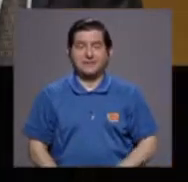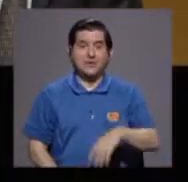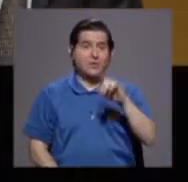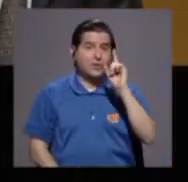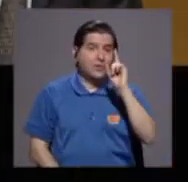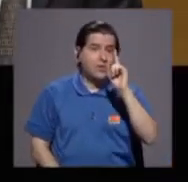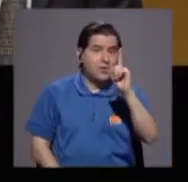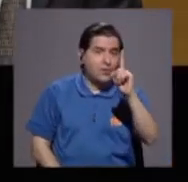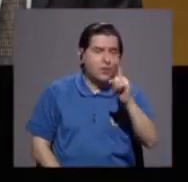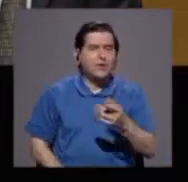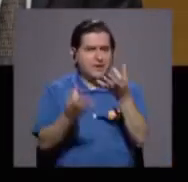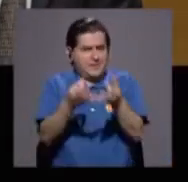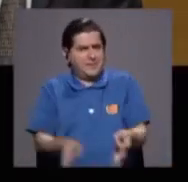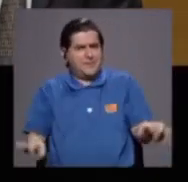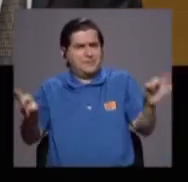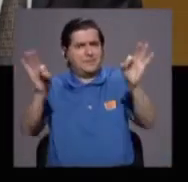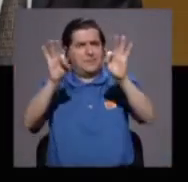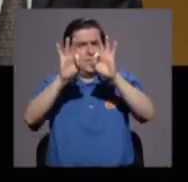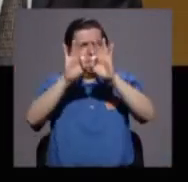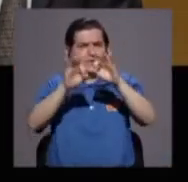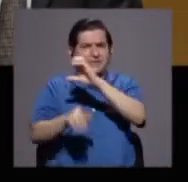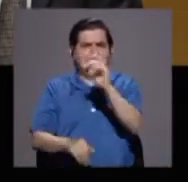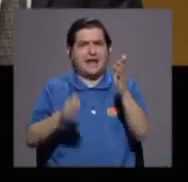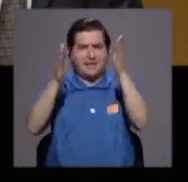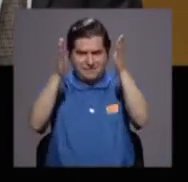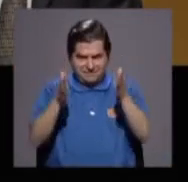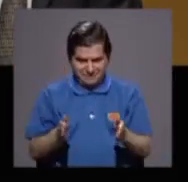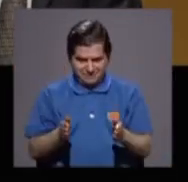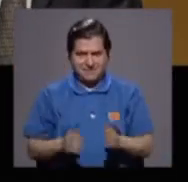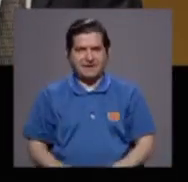un destacado costarricense que